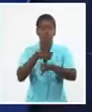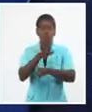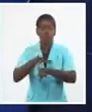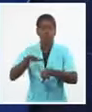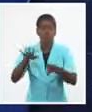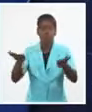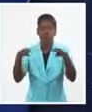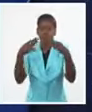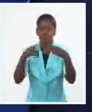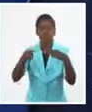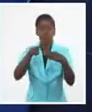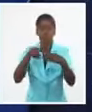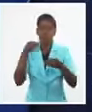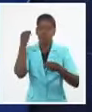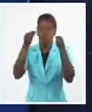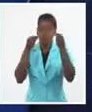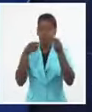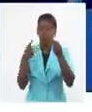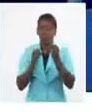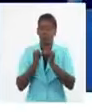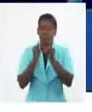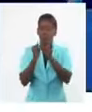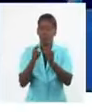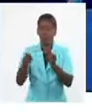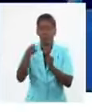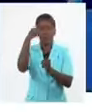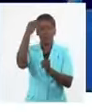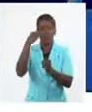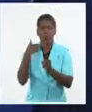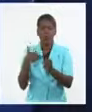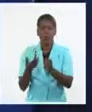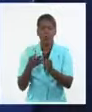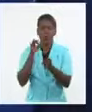que usted tendrá más información en próximos espacios. Gracias, Iván. No, gracias. Muy buena suerte. Seguimos en otros temas.